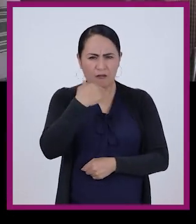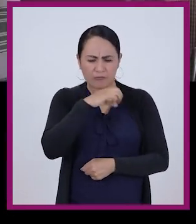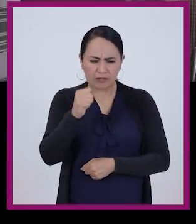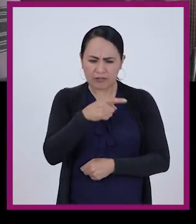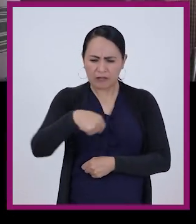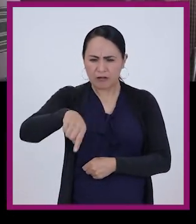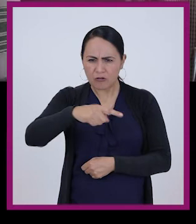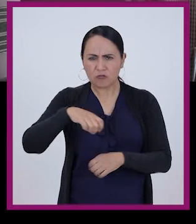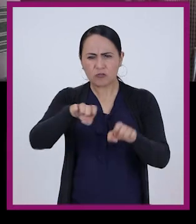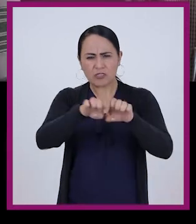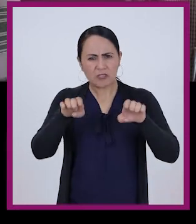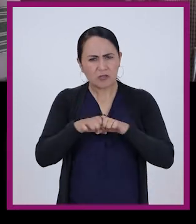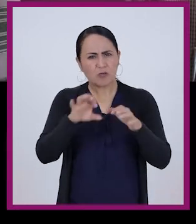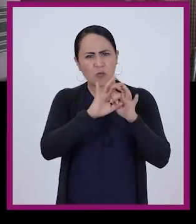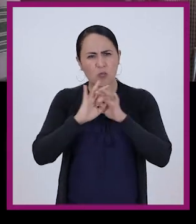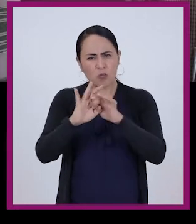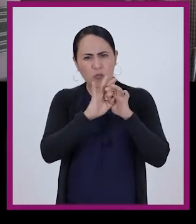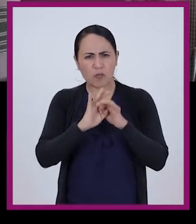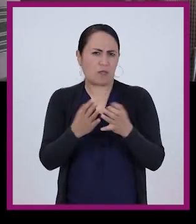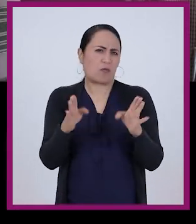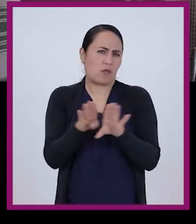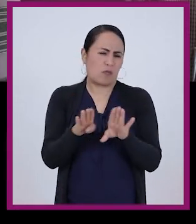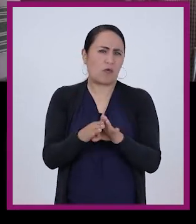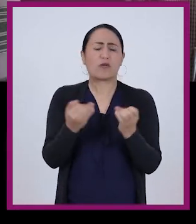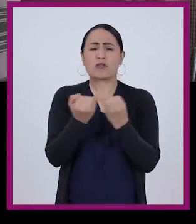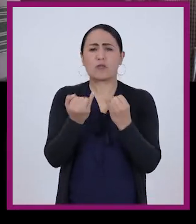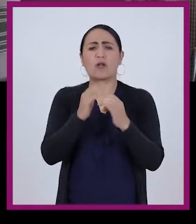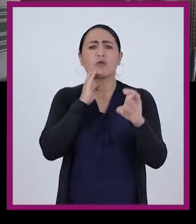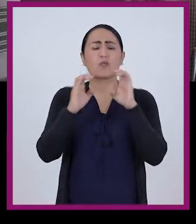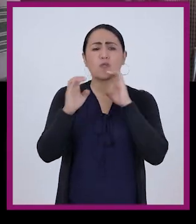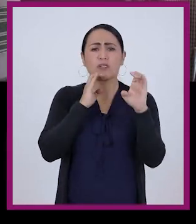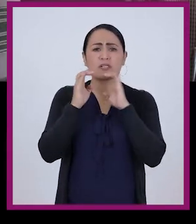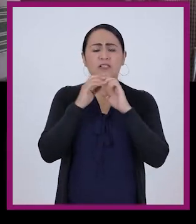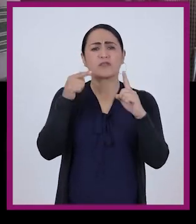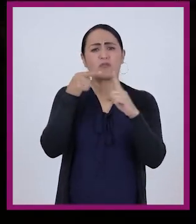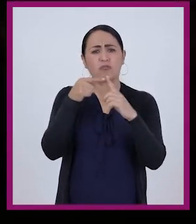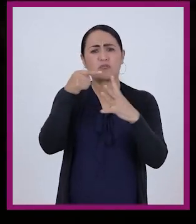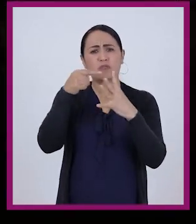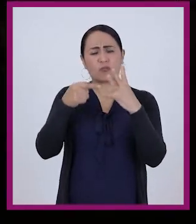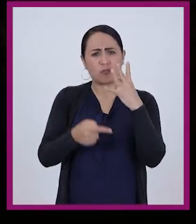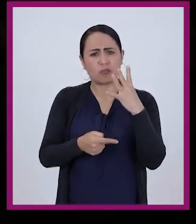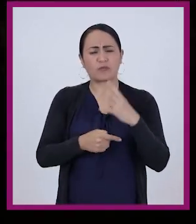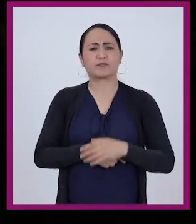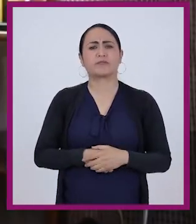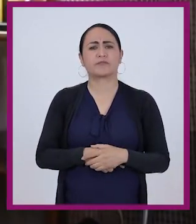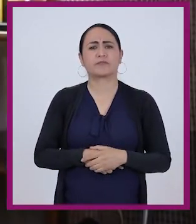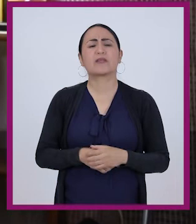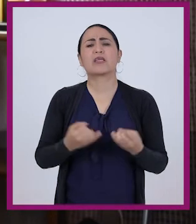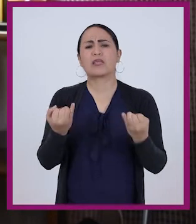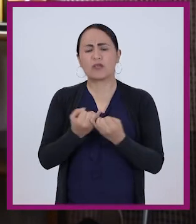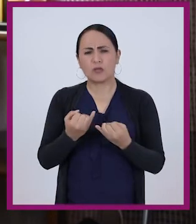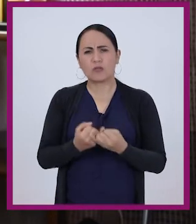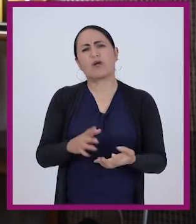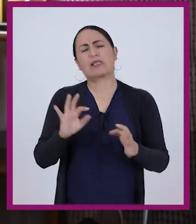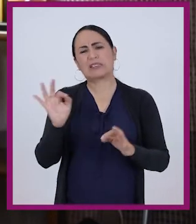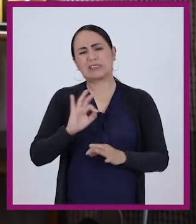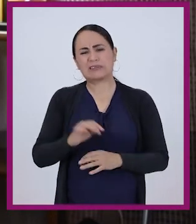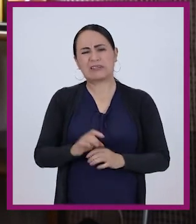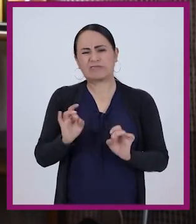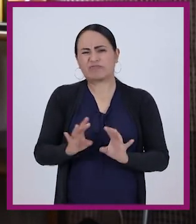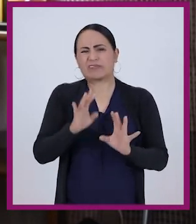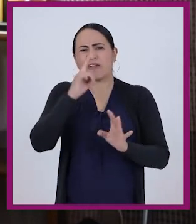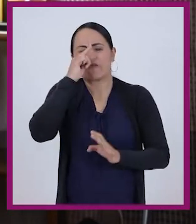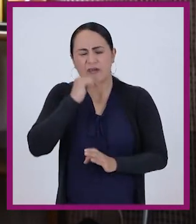pueden aportar al equipo. Mantén constante comunicación con tu equipo. Sé asertivo. Fortalece la empatía y